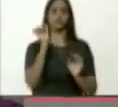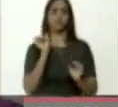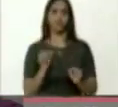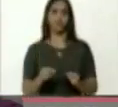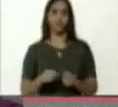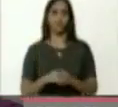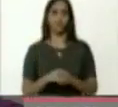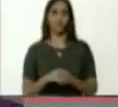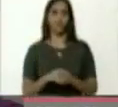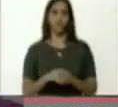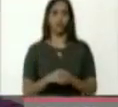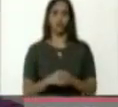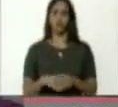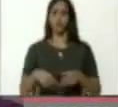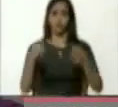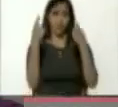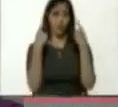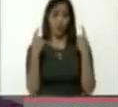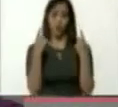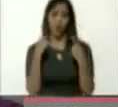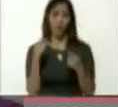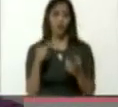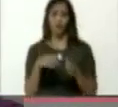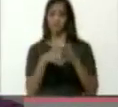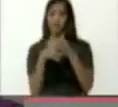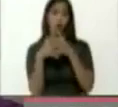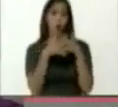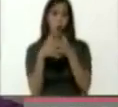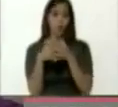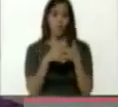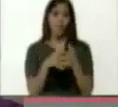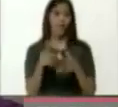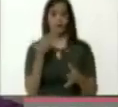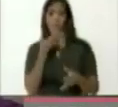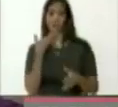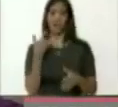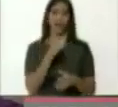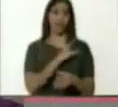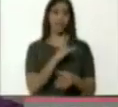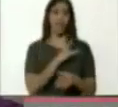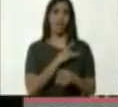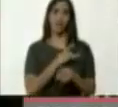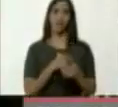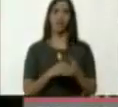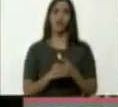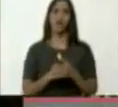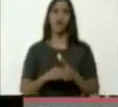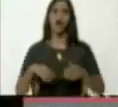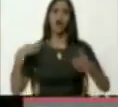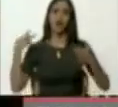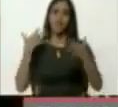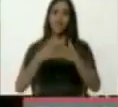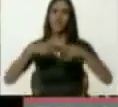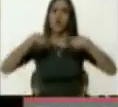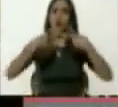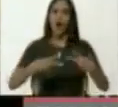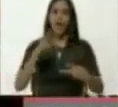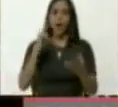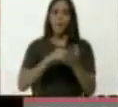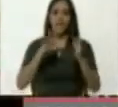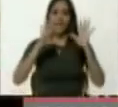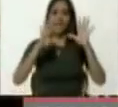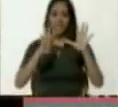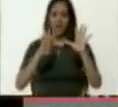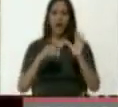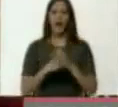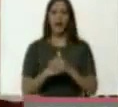los tipos formados en Boston, en Harvard, en las mejores universidades. Es como la generación nueva ahorita que se llama la generación 2019, que es